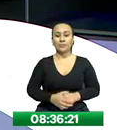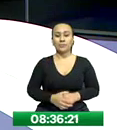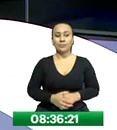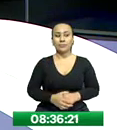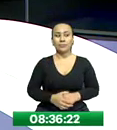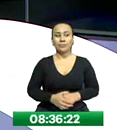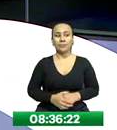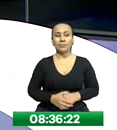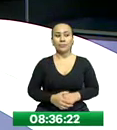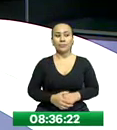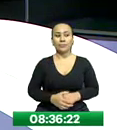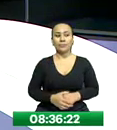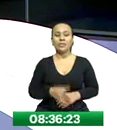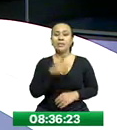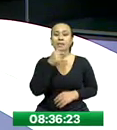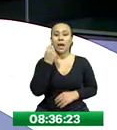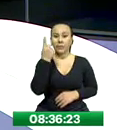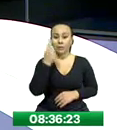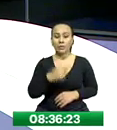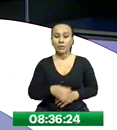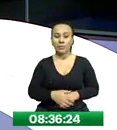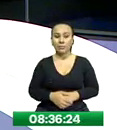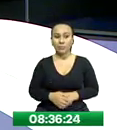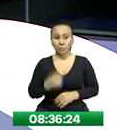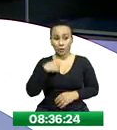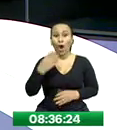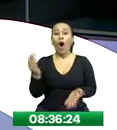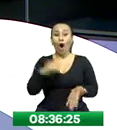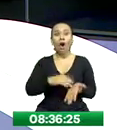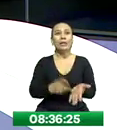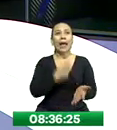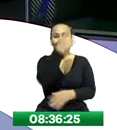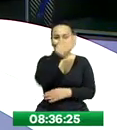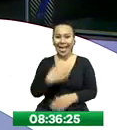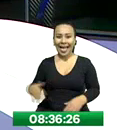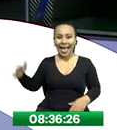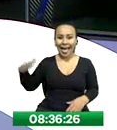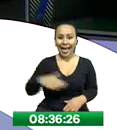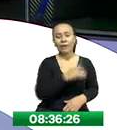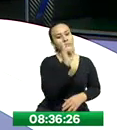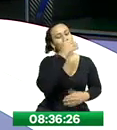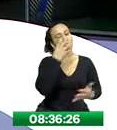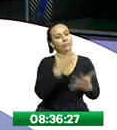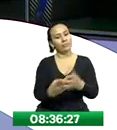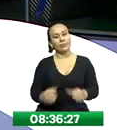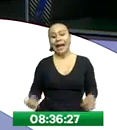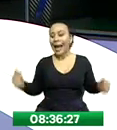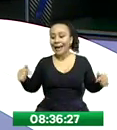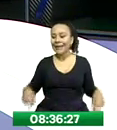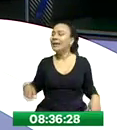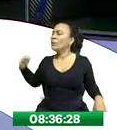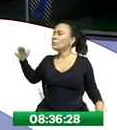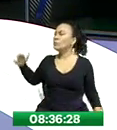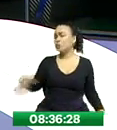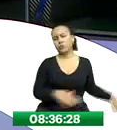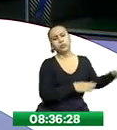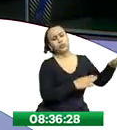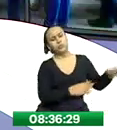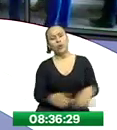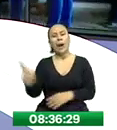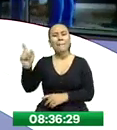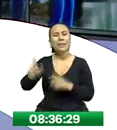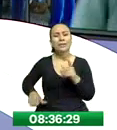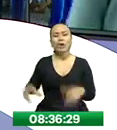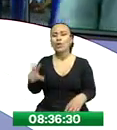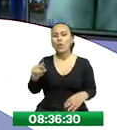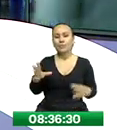Entonces, así, ¿quién no entiende? ¿Tú crees que yo iba otra vez a infringir la ley? Jamás en la vida. Me meten preso, pero aquí no, pues. Aquí se oiga, no, pues venga